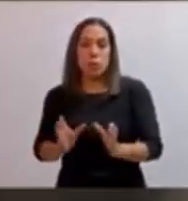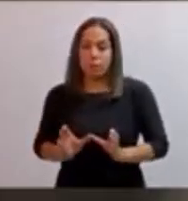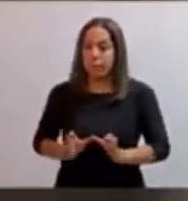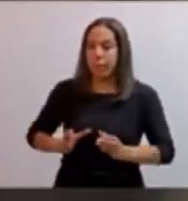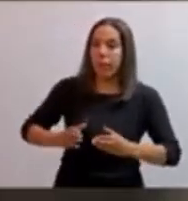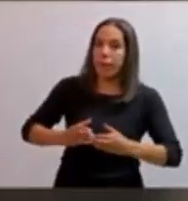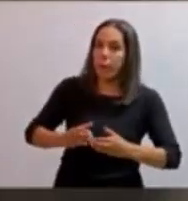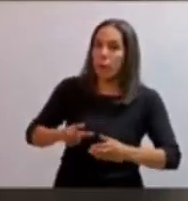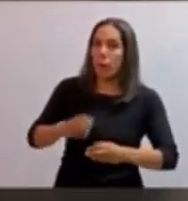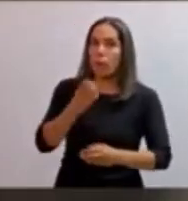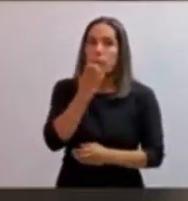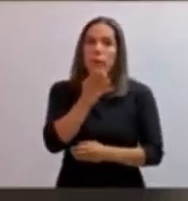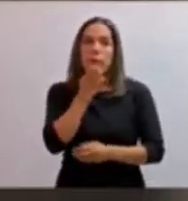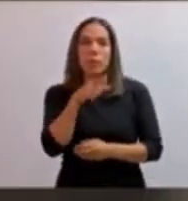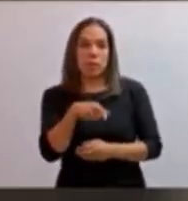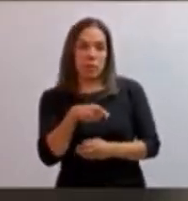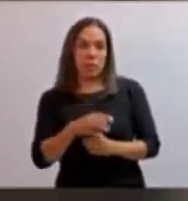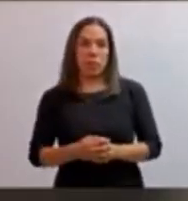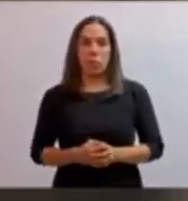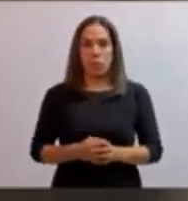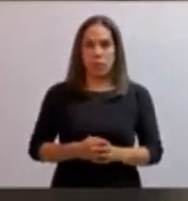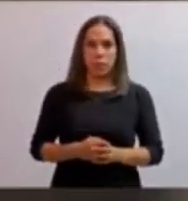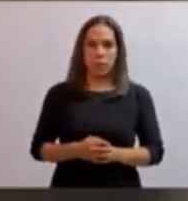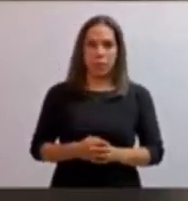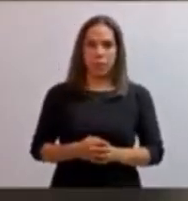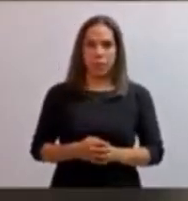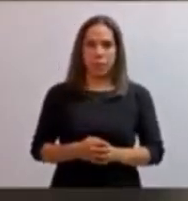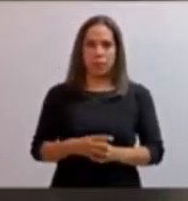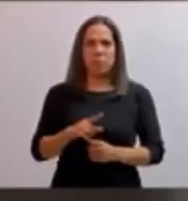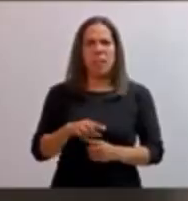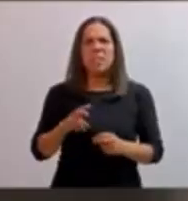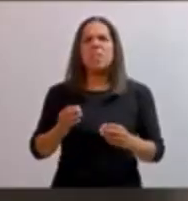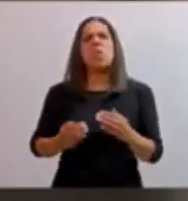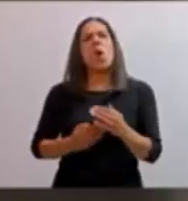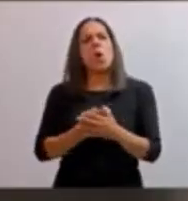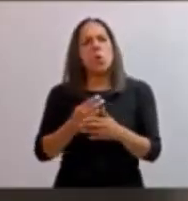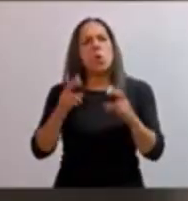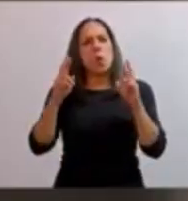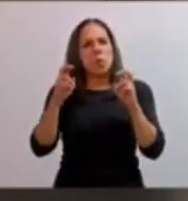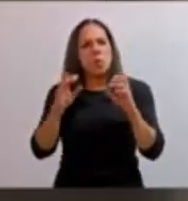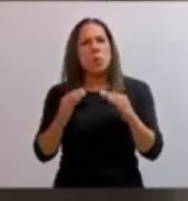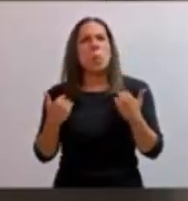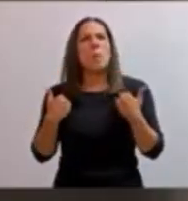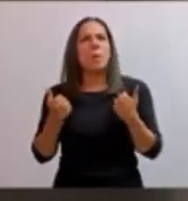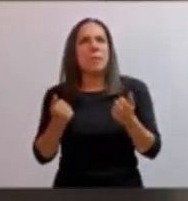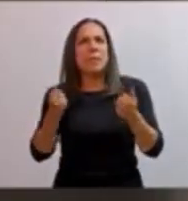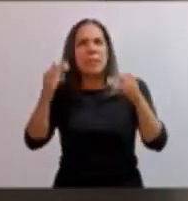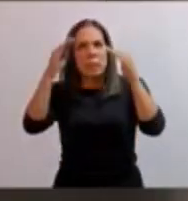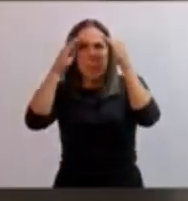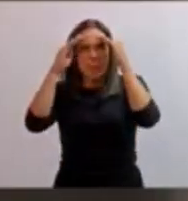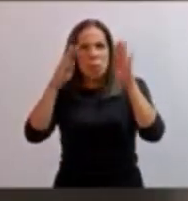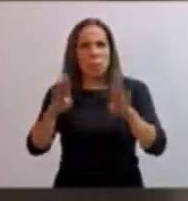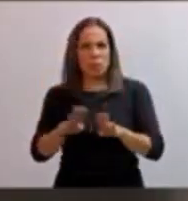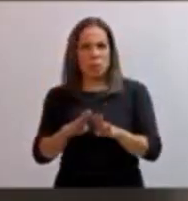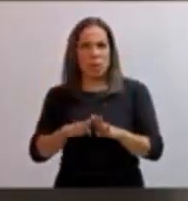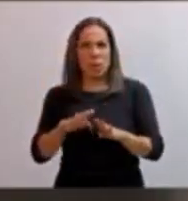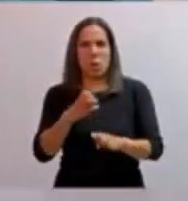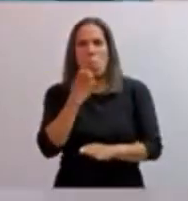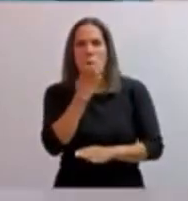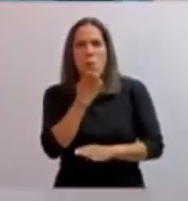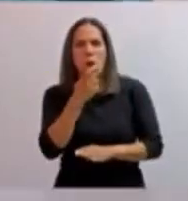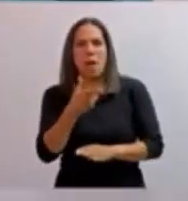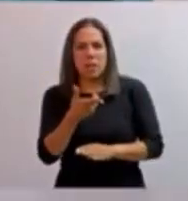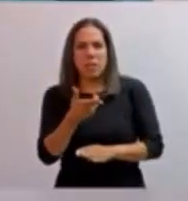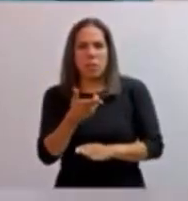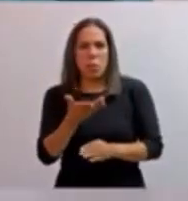comunidades. En esta construcción y resignificación de los saberes, pues es importante decir que es un producto que